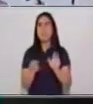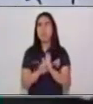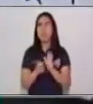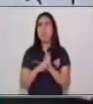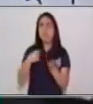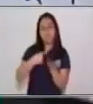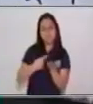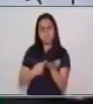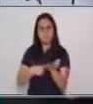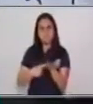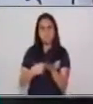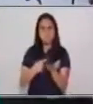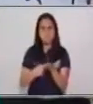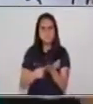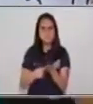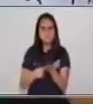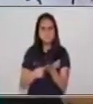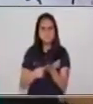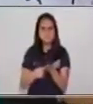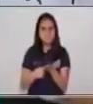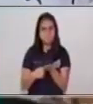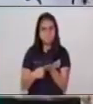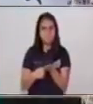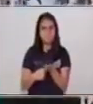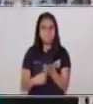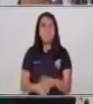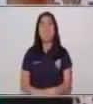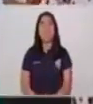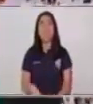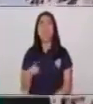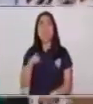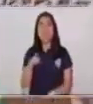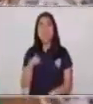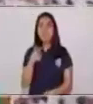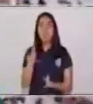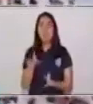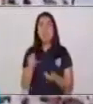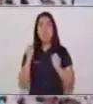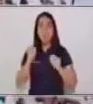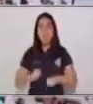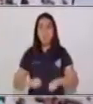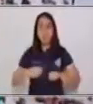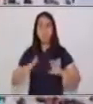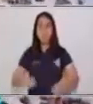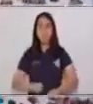tradición poética, lo cual se expresa en su poema